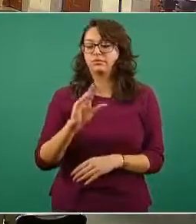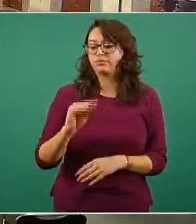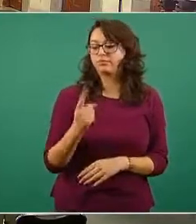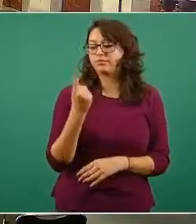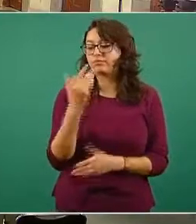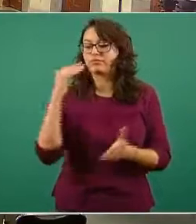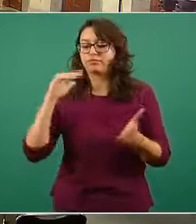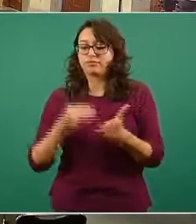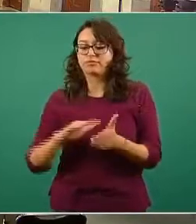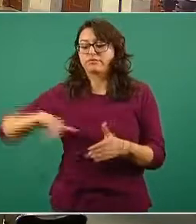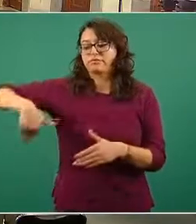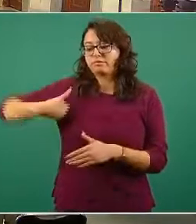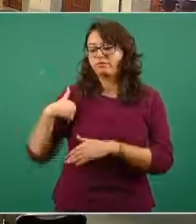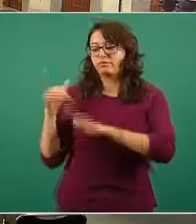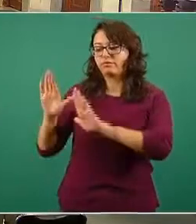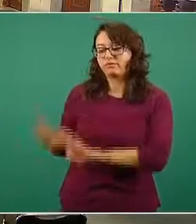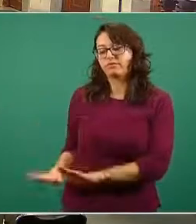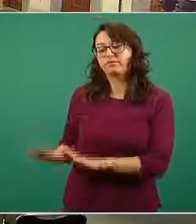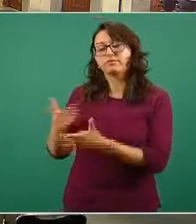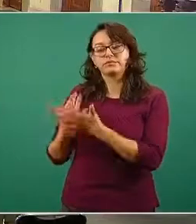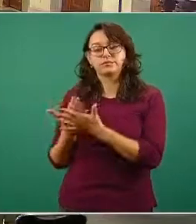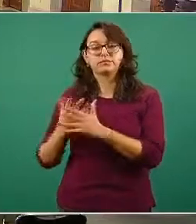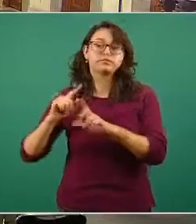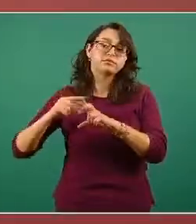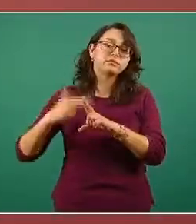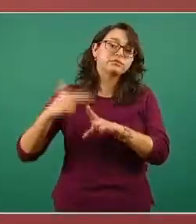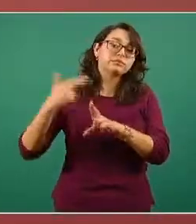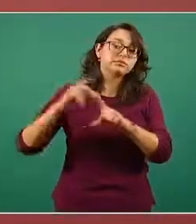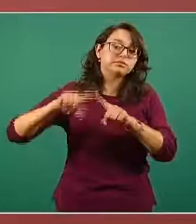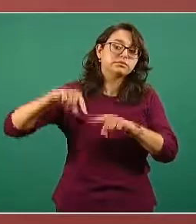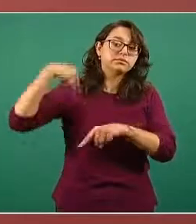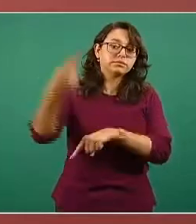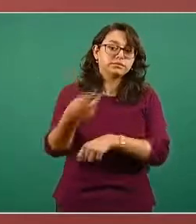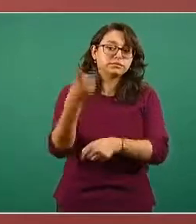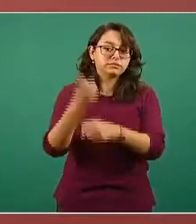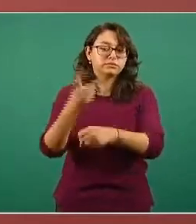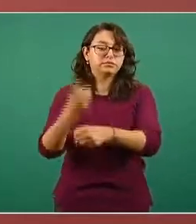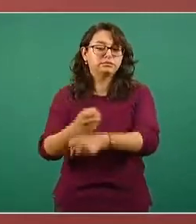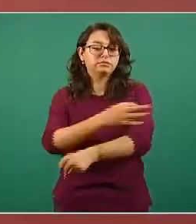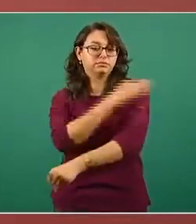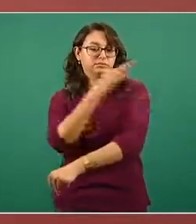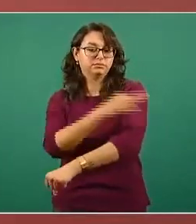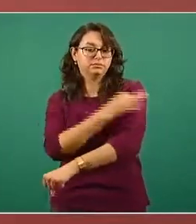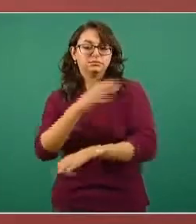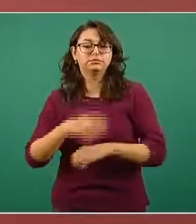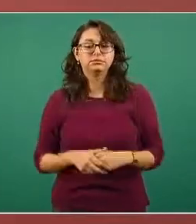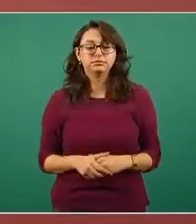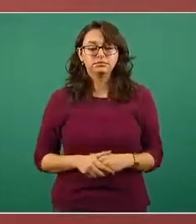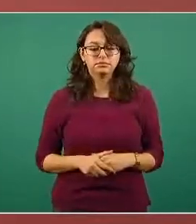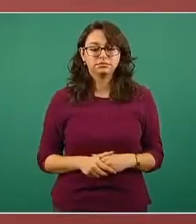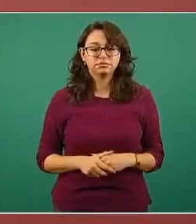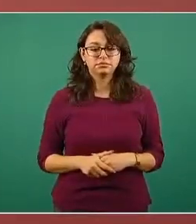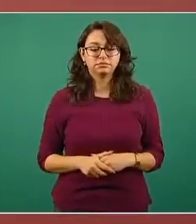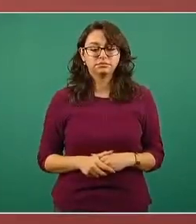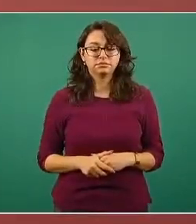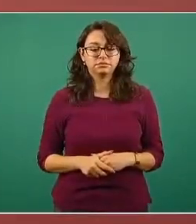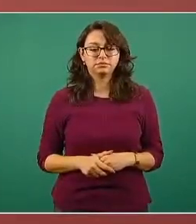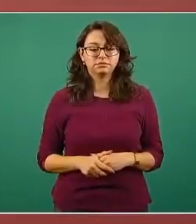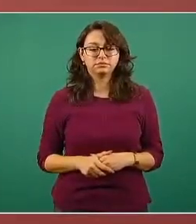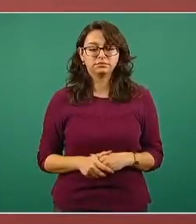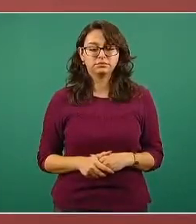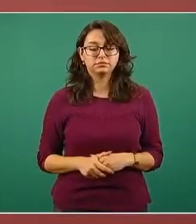91.350 reservadas para la segunda dosis. La siguiente, por favor. Los